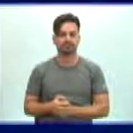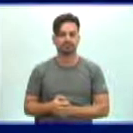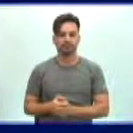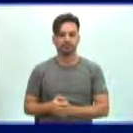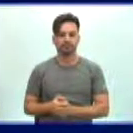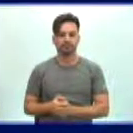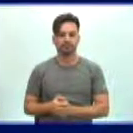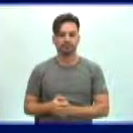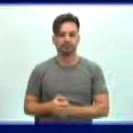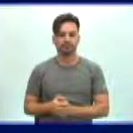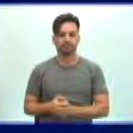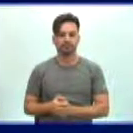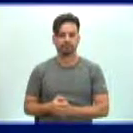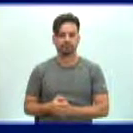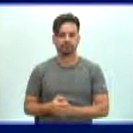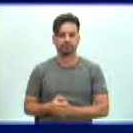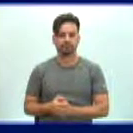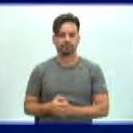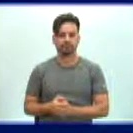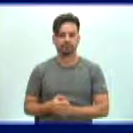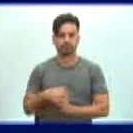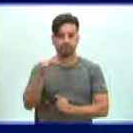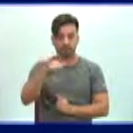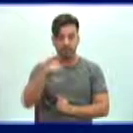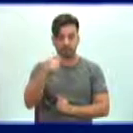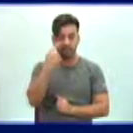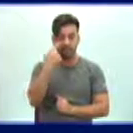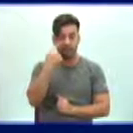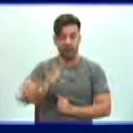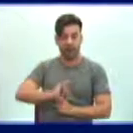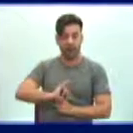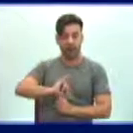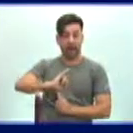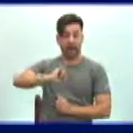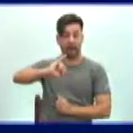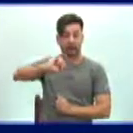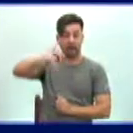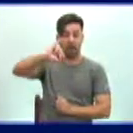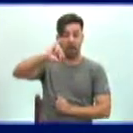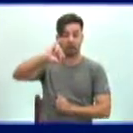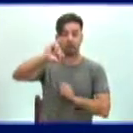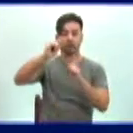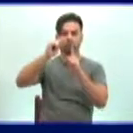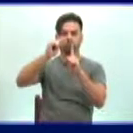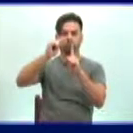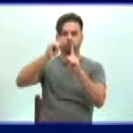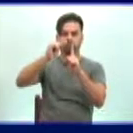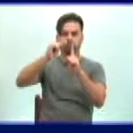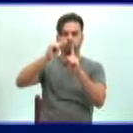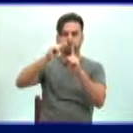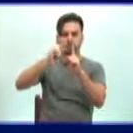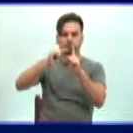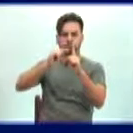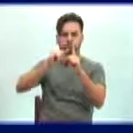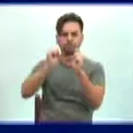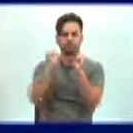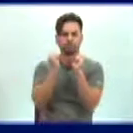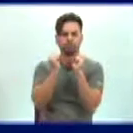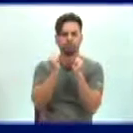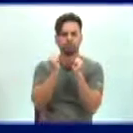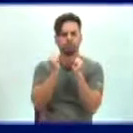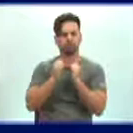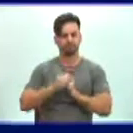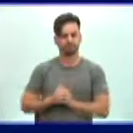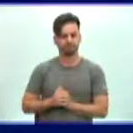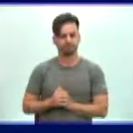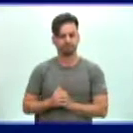Tenemos aquí que a mayor altura, menor temperatura. Este esquema también lo encuentran en su libro de texto y la explicación a